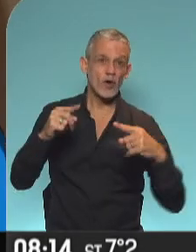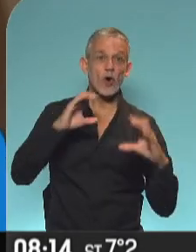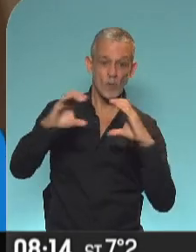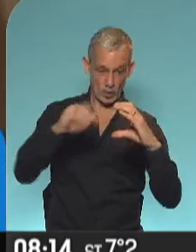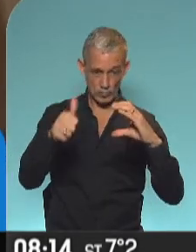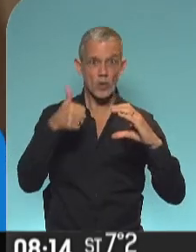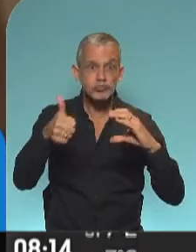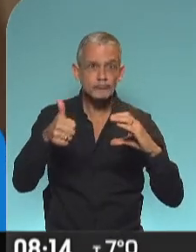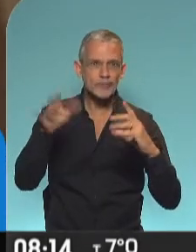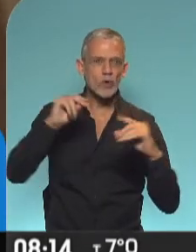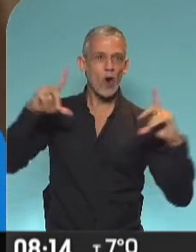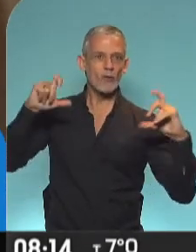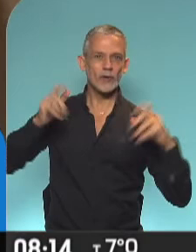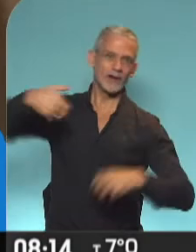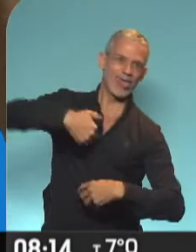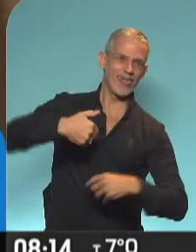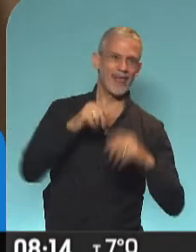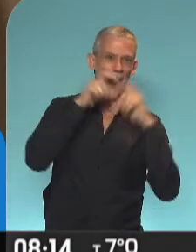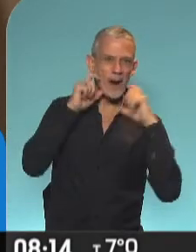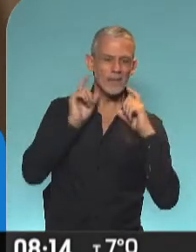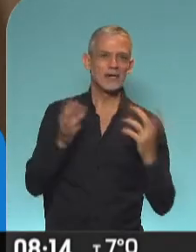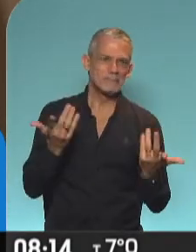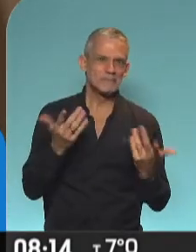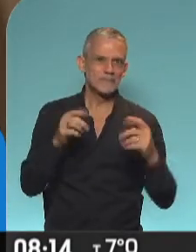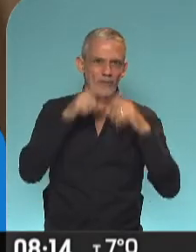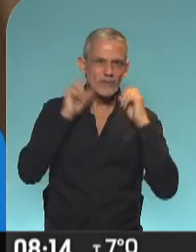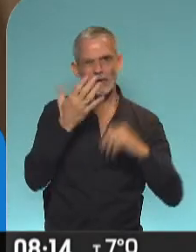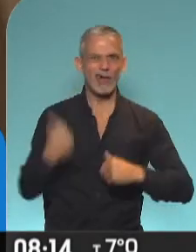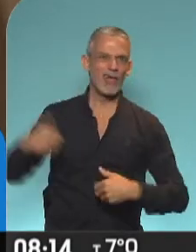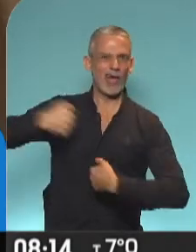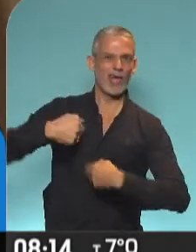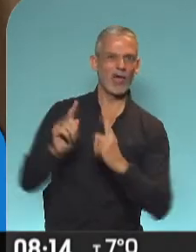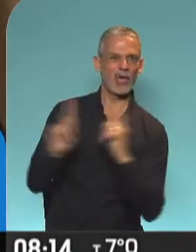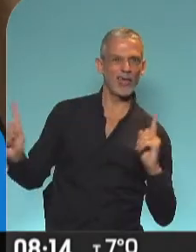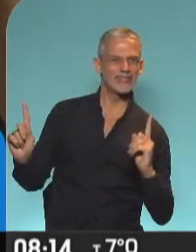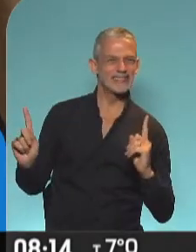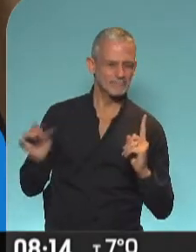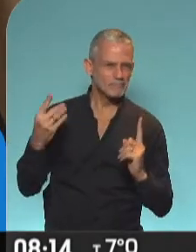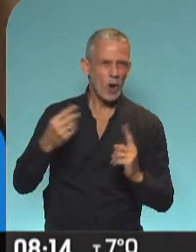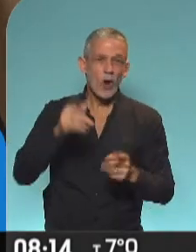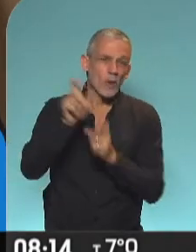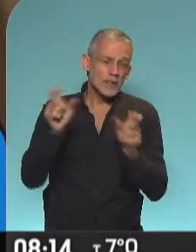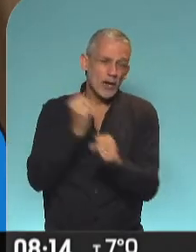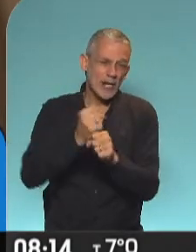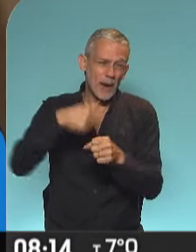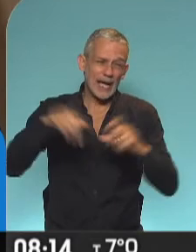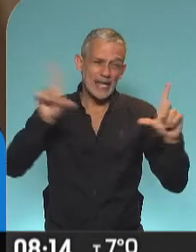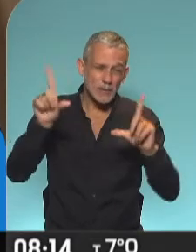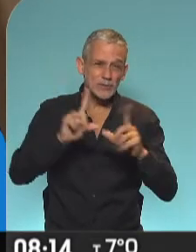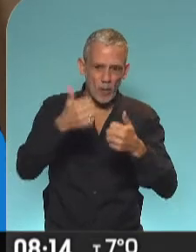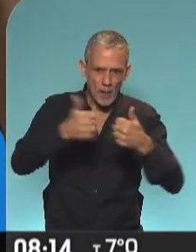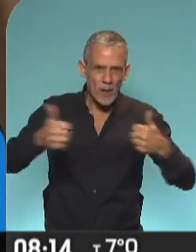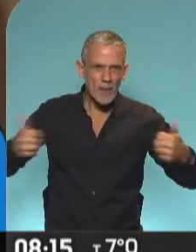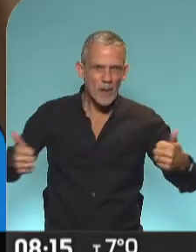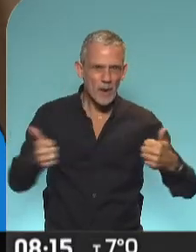fotos de los funcionarios que nos hablan de los barbijos y aparecen fotos sin barbijos, aunque con distancia, los conductores del piso de todos los canales, de